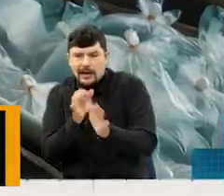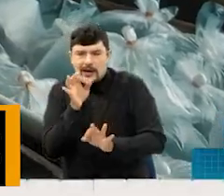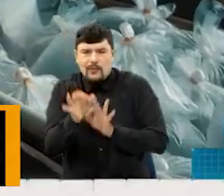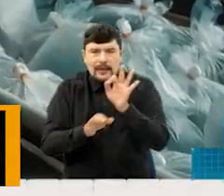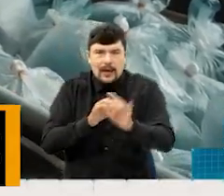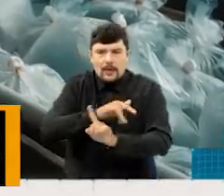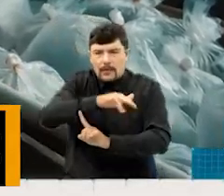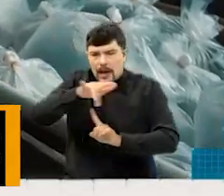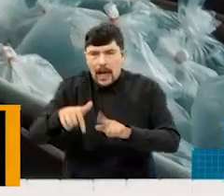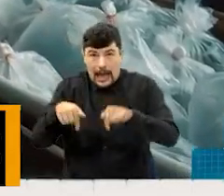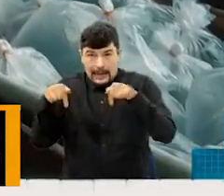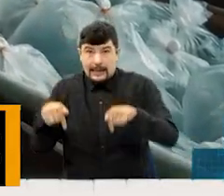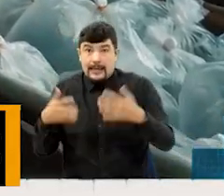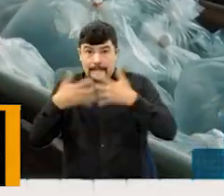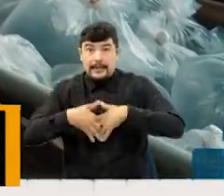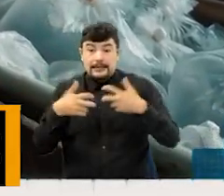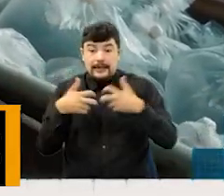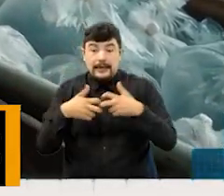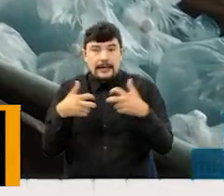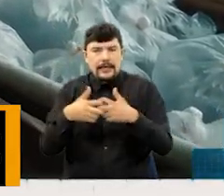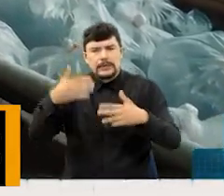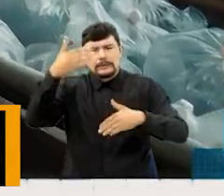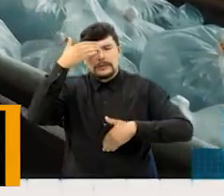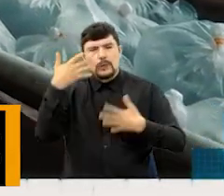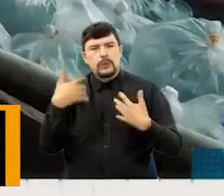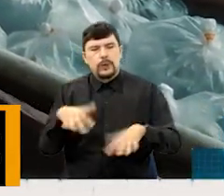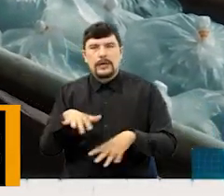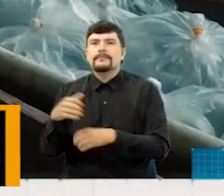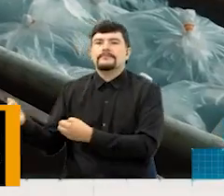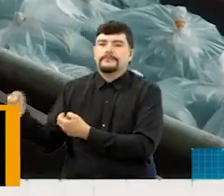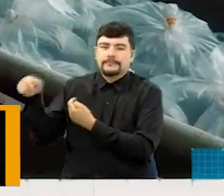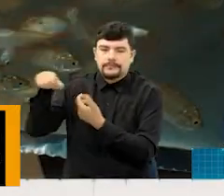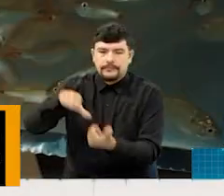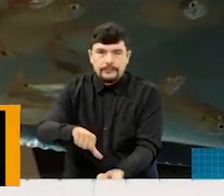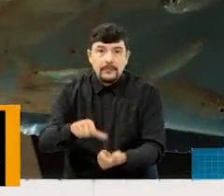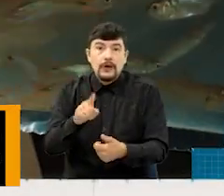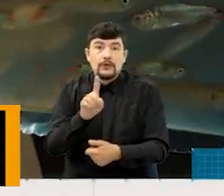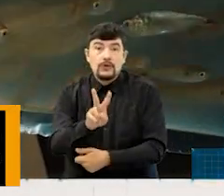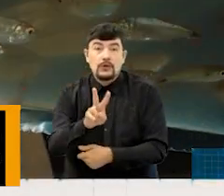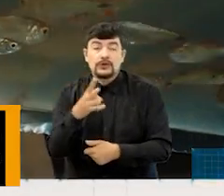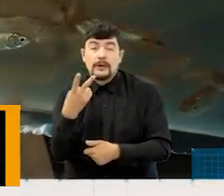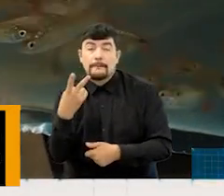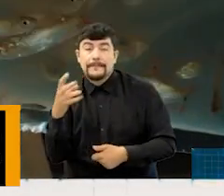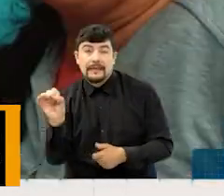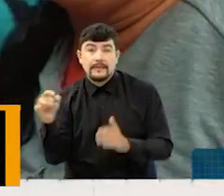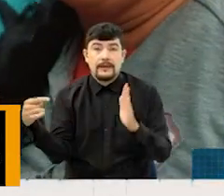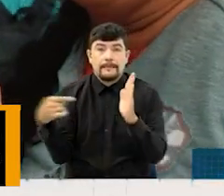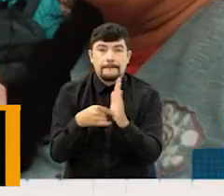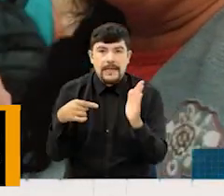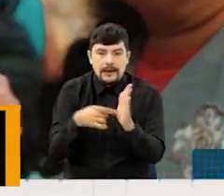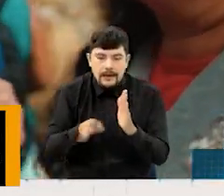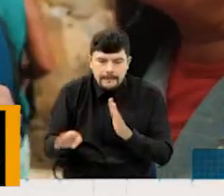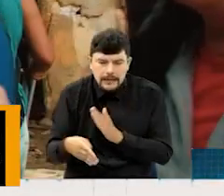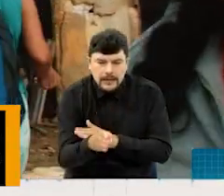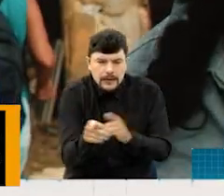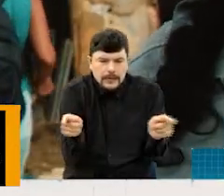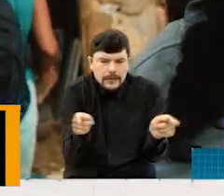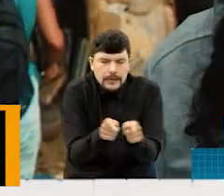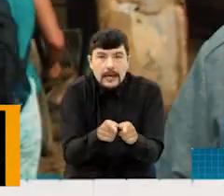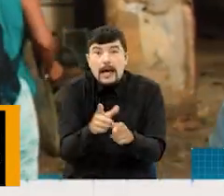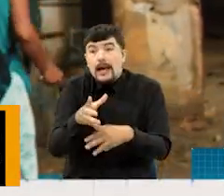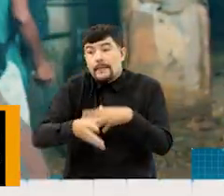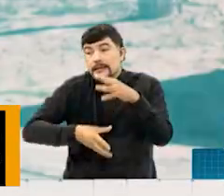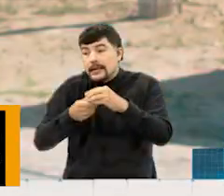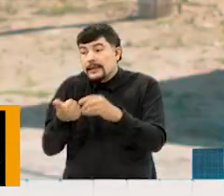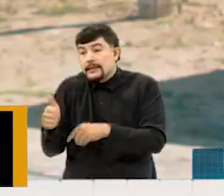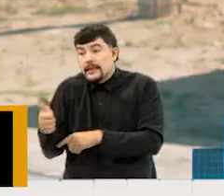responsabilidad ambiental y debido a todos los temas materiales y de sostenibilidad que se manejan dentro de la electrificadora, realizamos una siembra